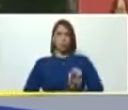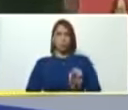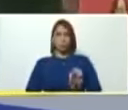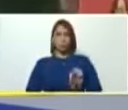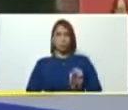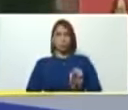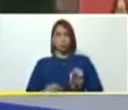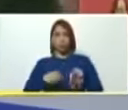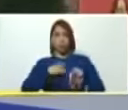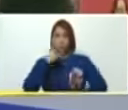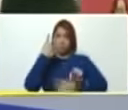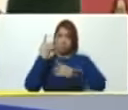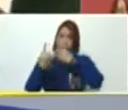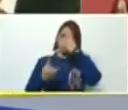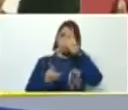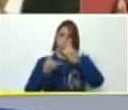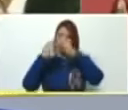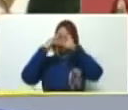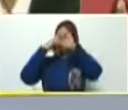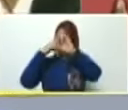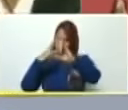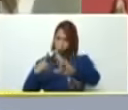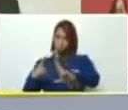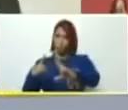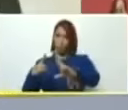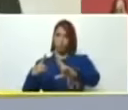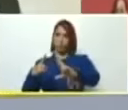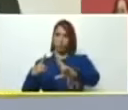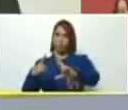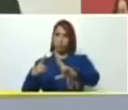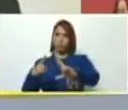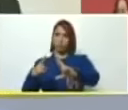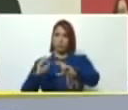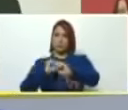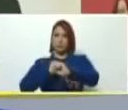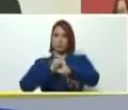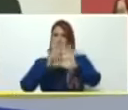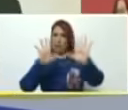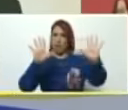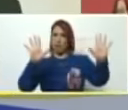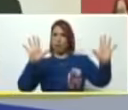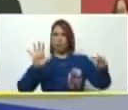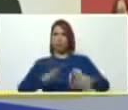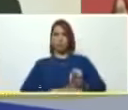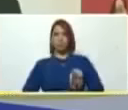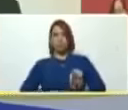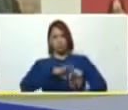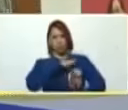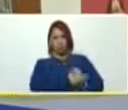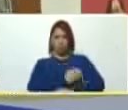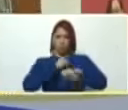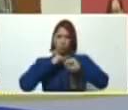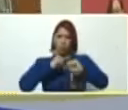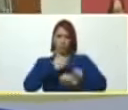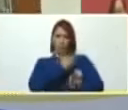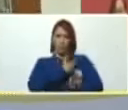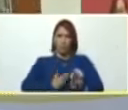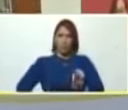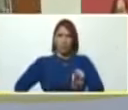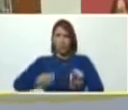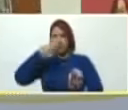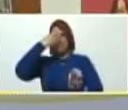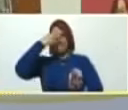nuestra admiración por la claridad y la valentía del presidente López